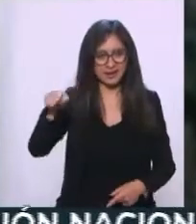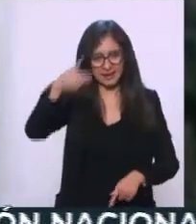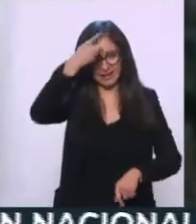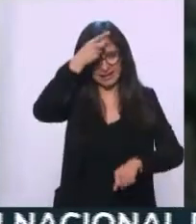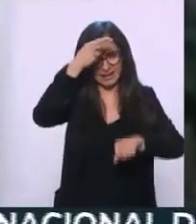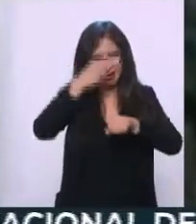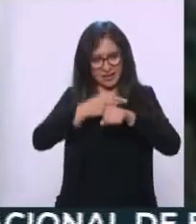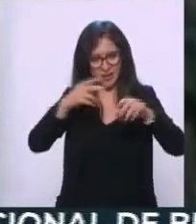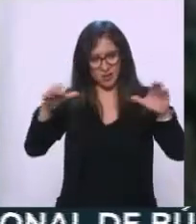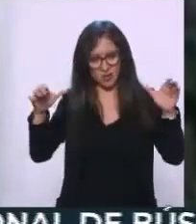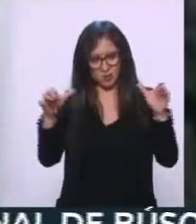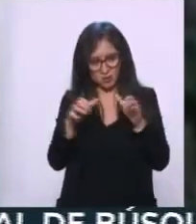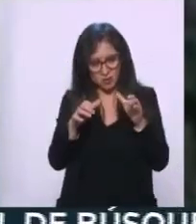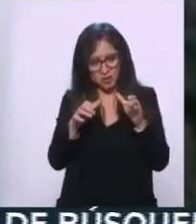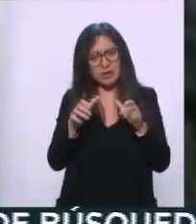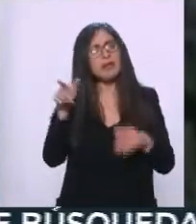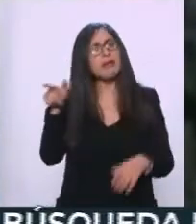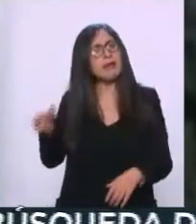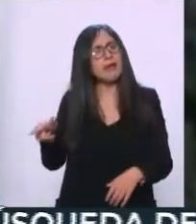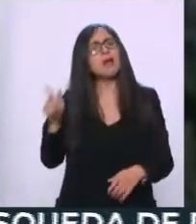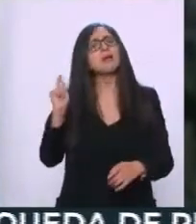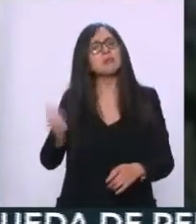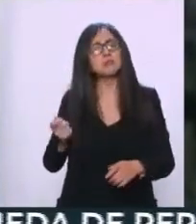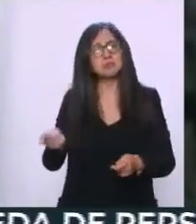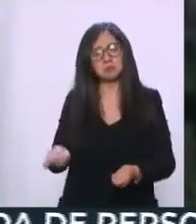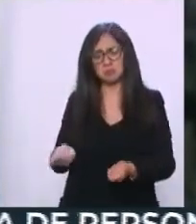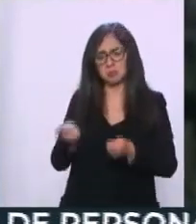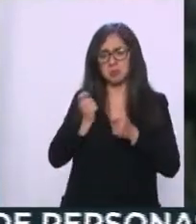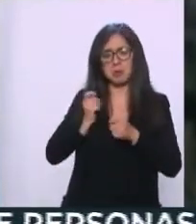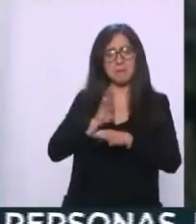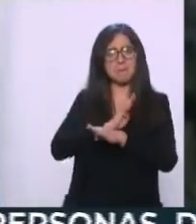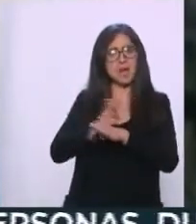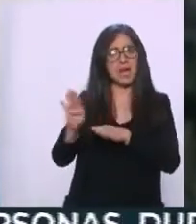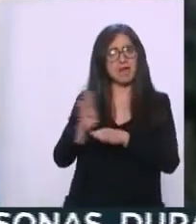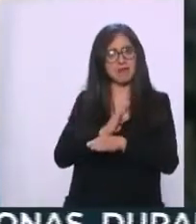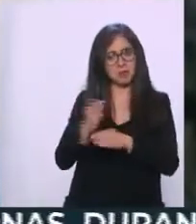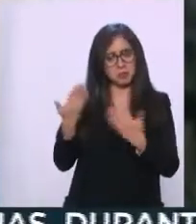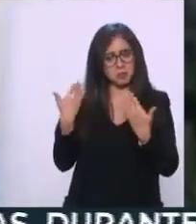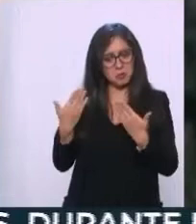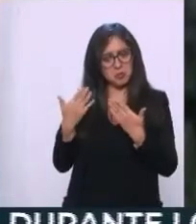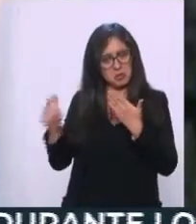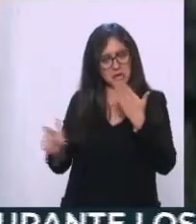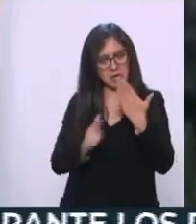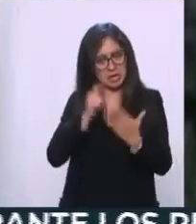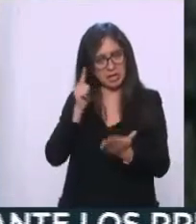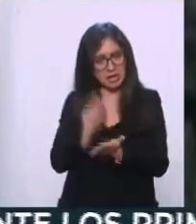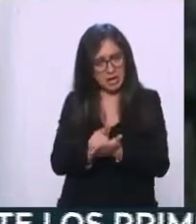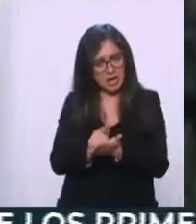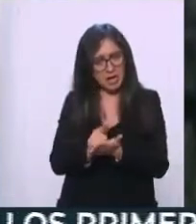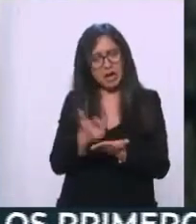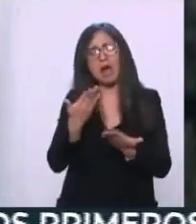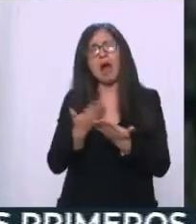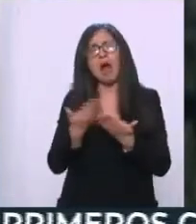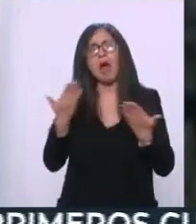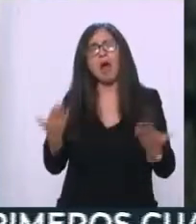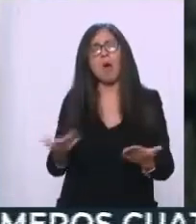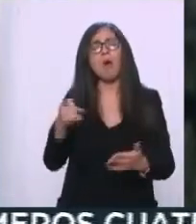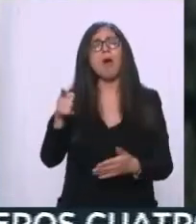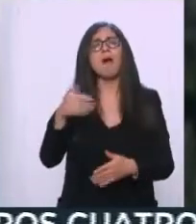paraestatal, pues él tuviera beneficios legales, que hasta donde entendemos existe incluso la posibilidad